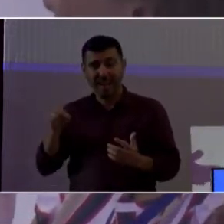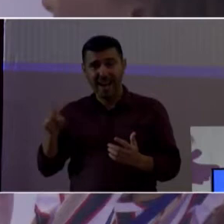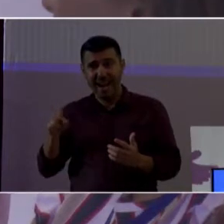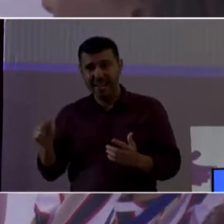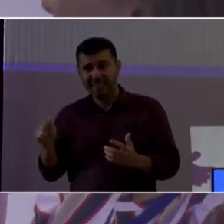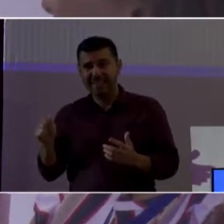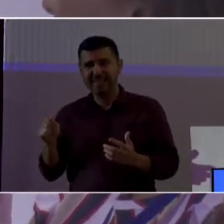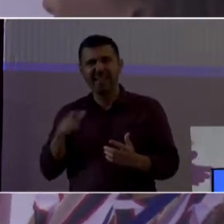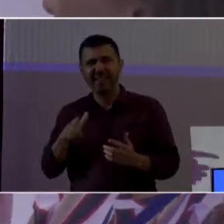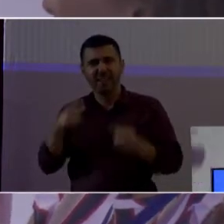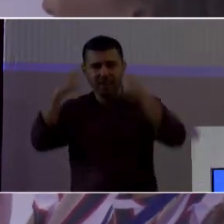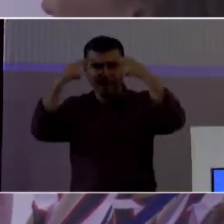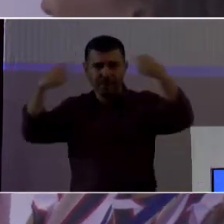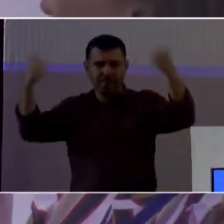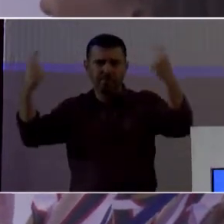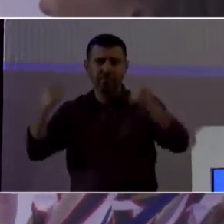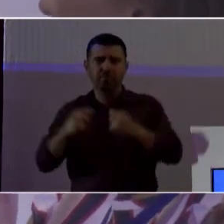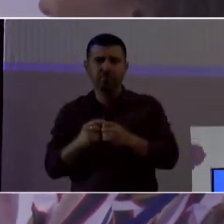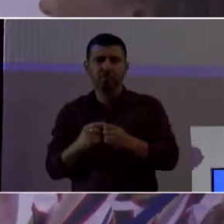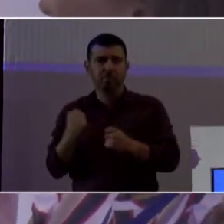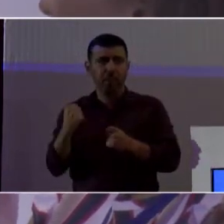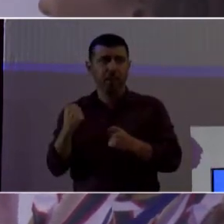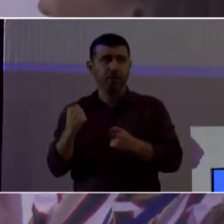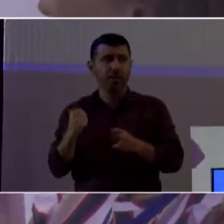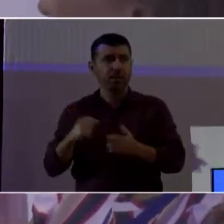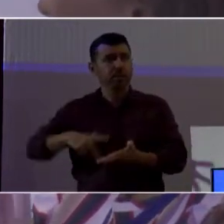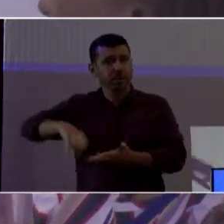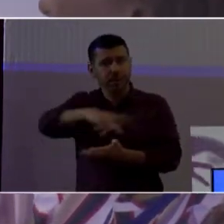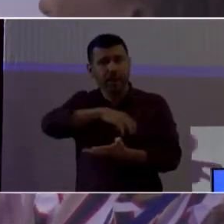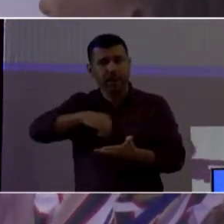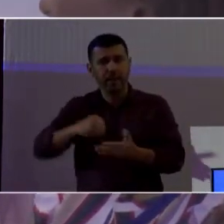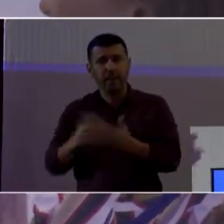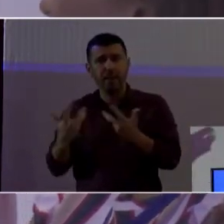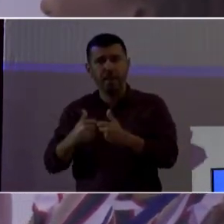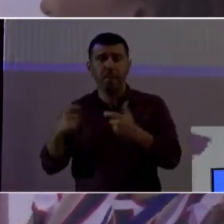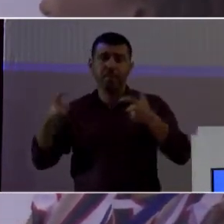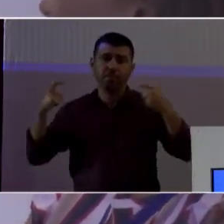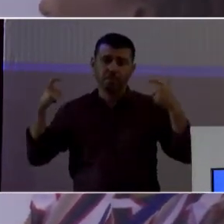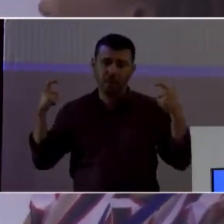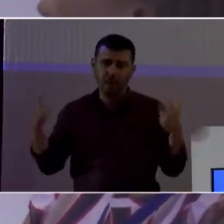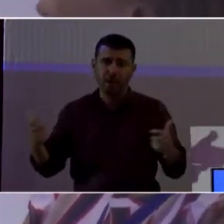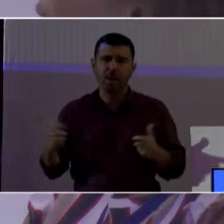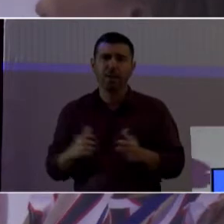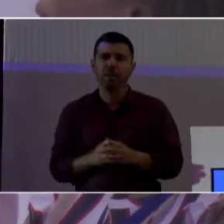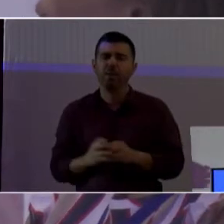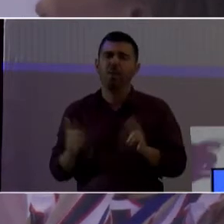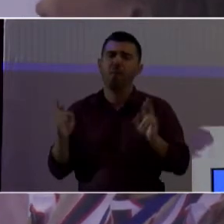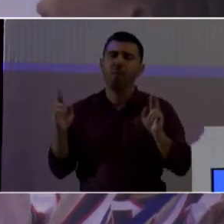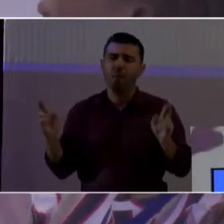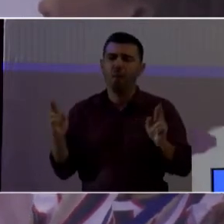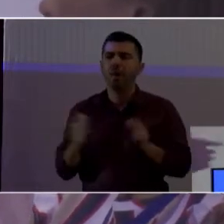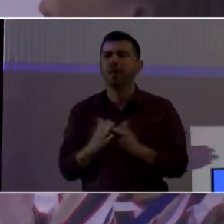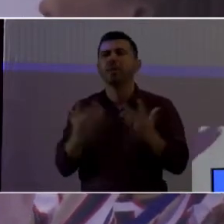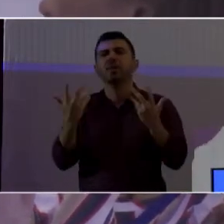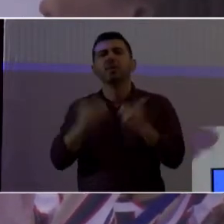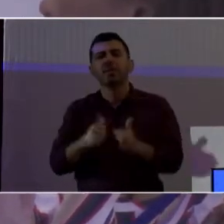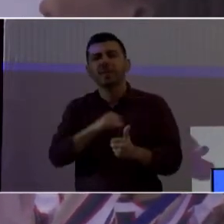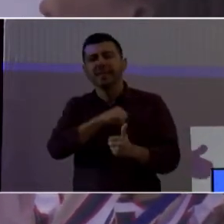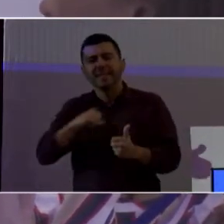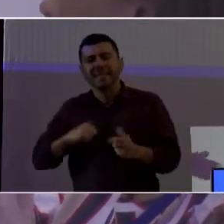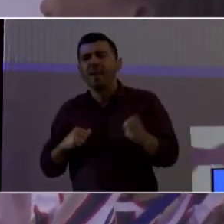nos miran, somos referente. Entonces también queremos que los demás empresarios se animen, se atrevan a darle